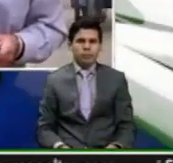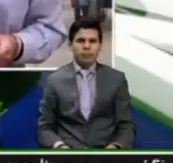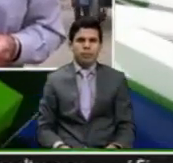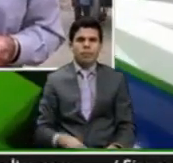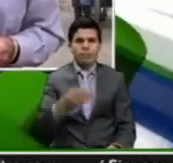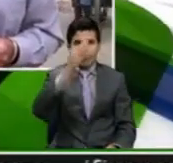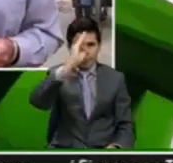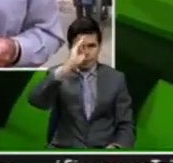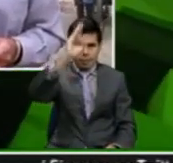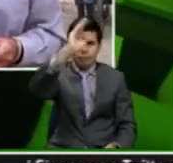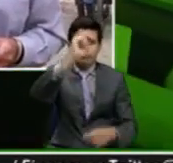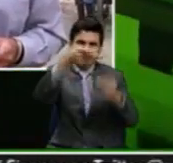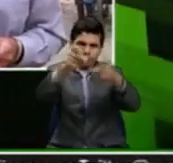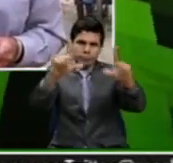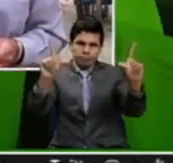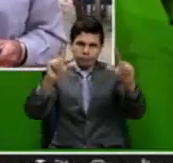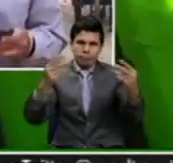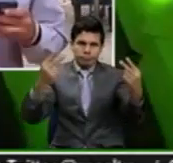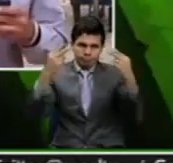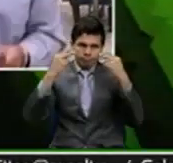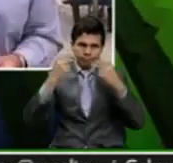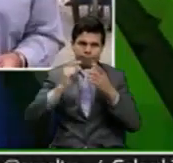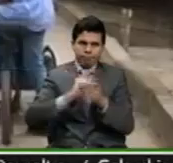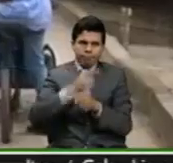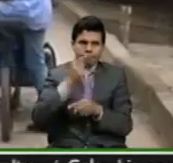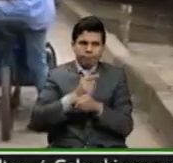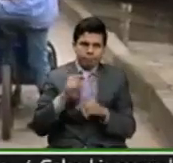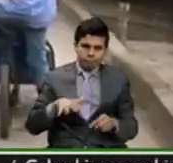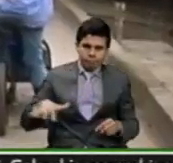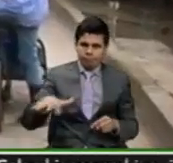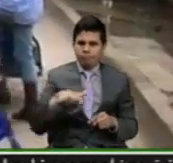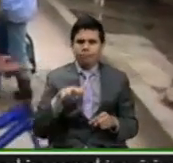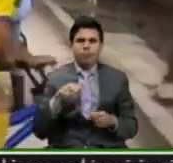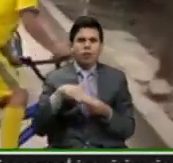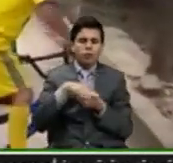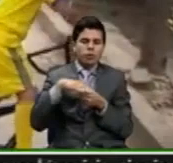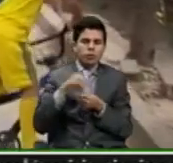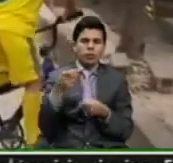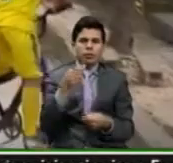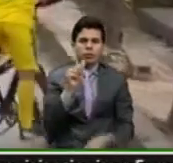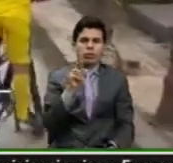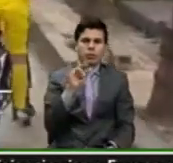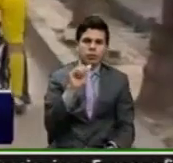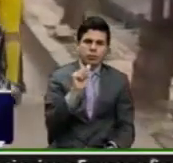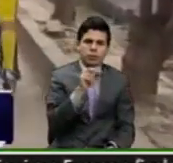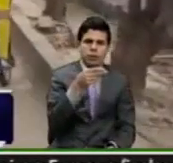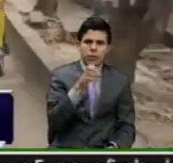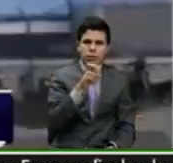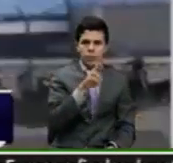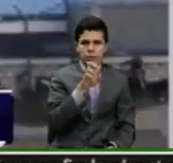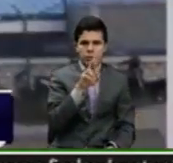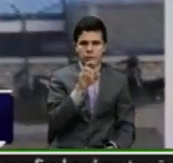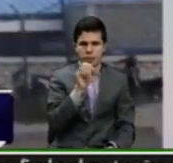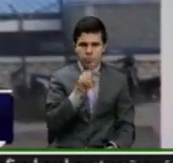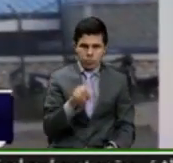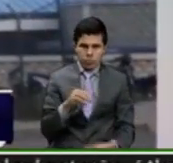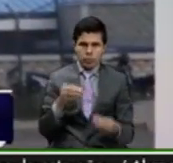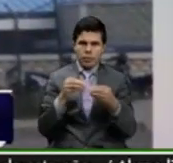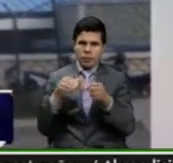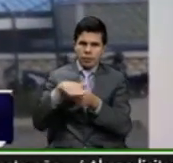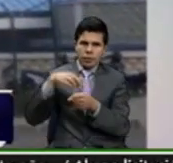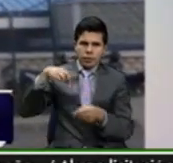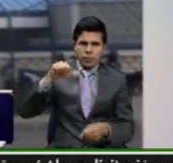Hola compañeros y televidentes, muy buenas tardes. Pues fue en este sector, entre el barrio García Herrero y el barrio Panamericano, donde al